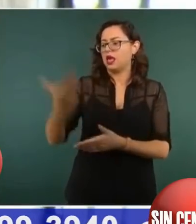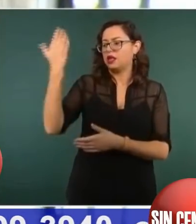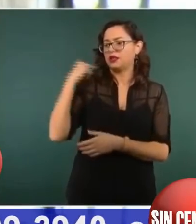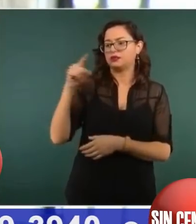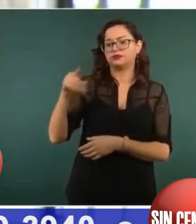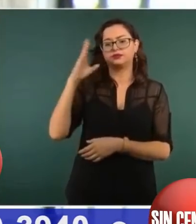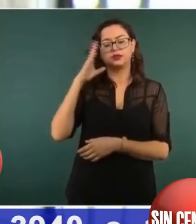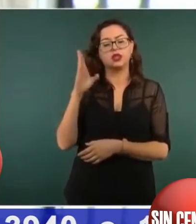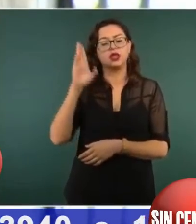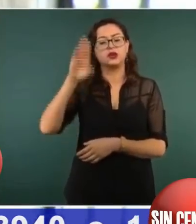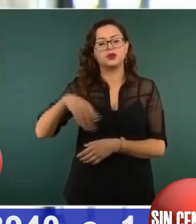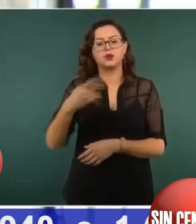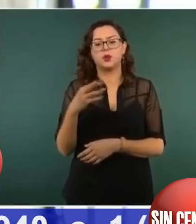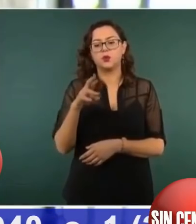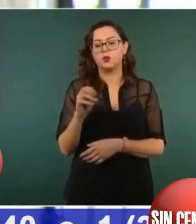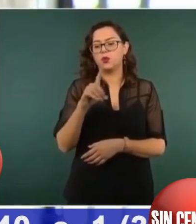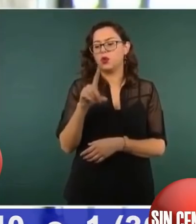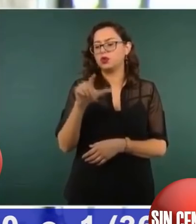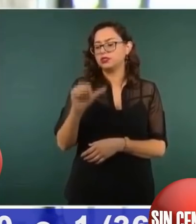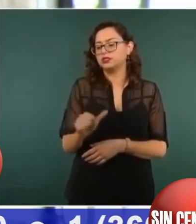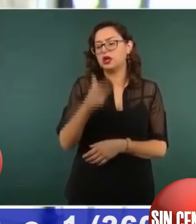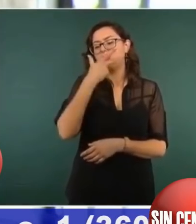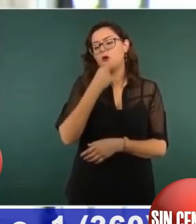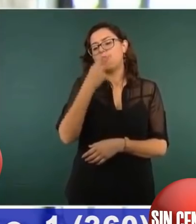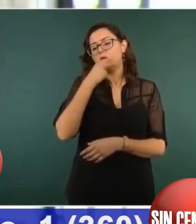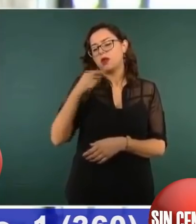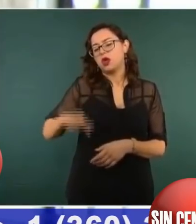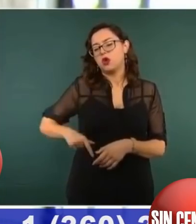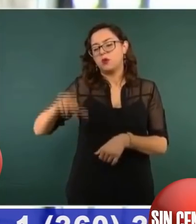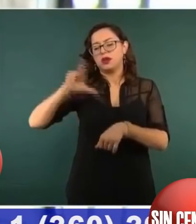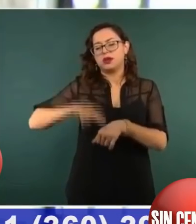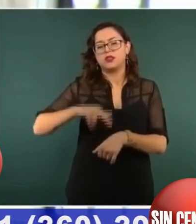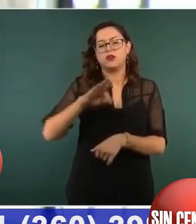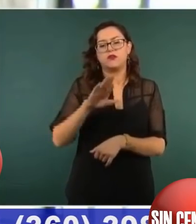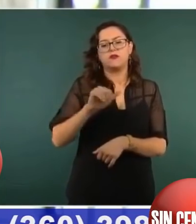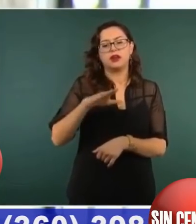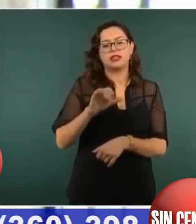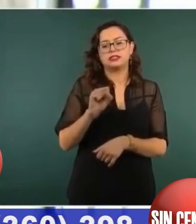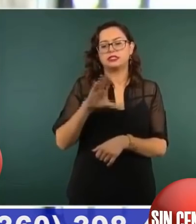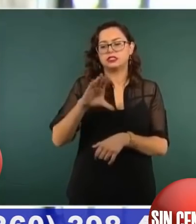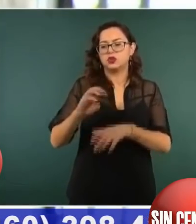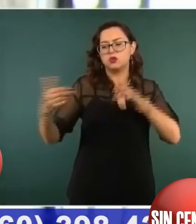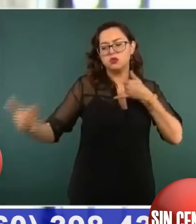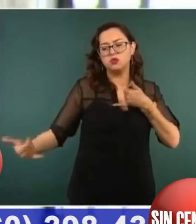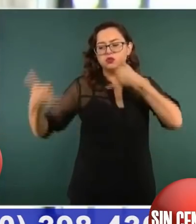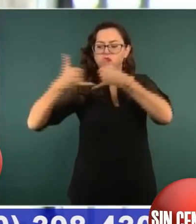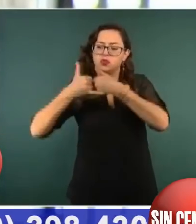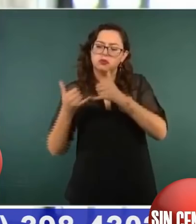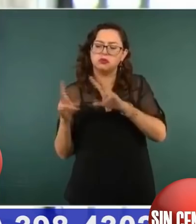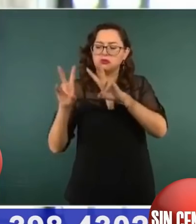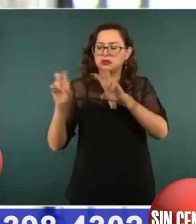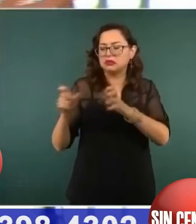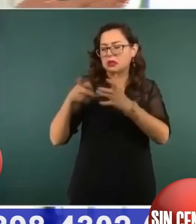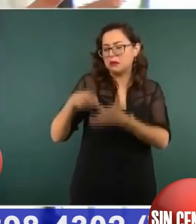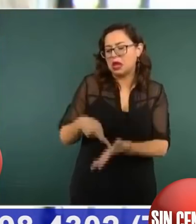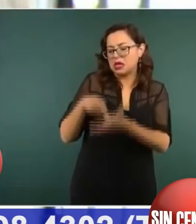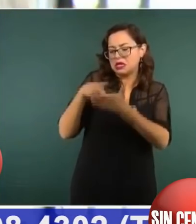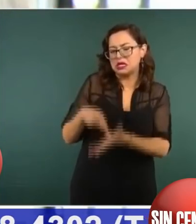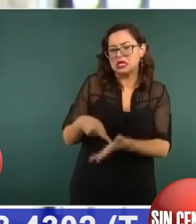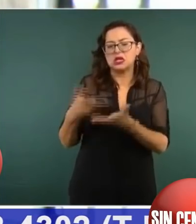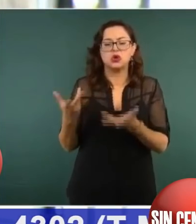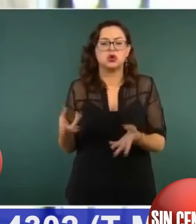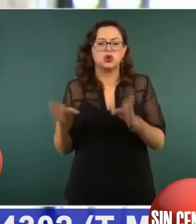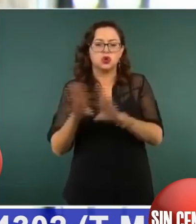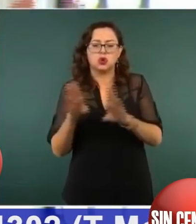señor gobernador, entonces candidato Francisco Domínguez, hablando de kilos y de que ahora interpretamos